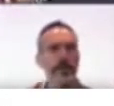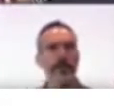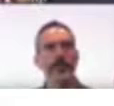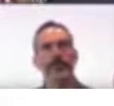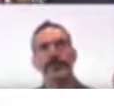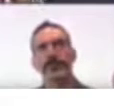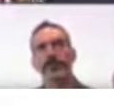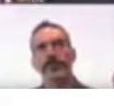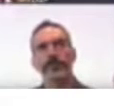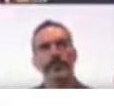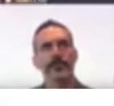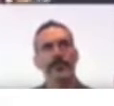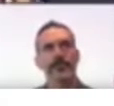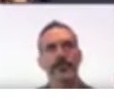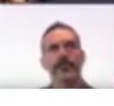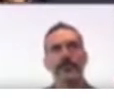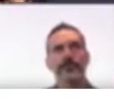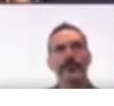Decirles que